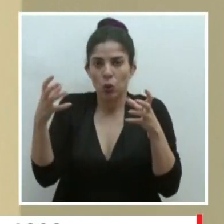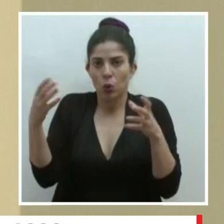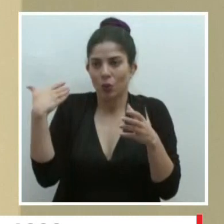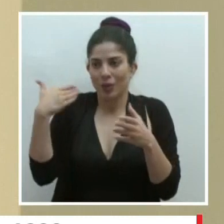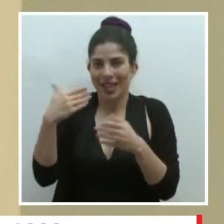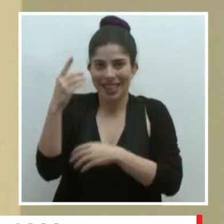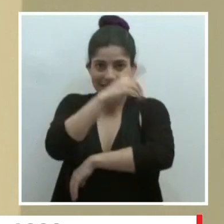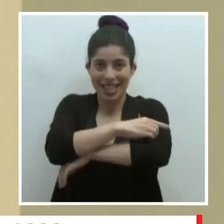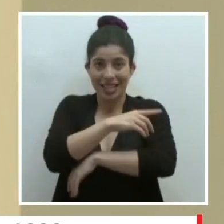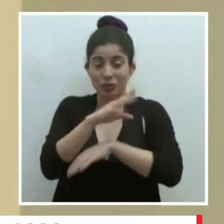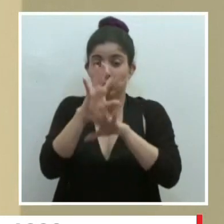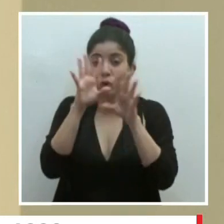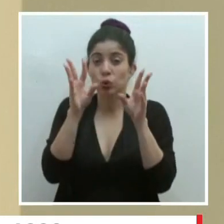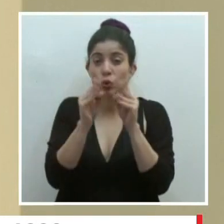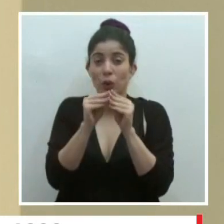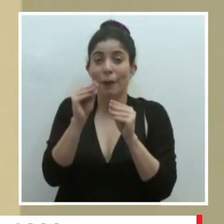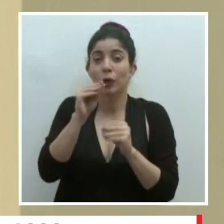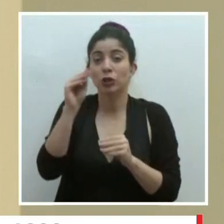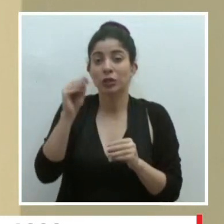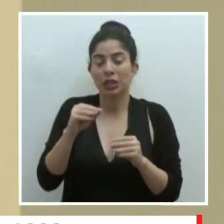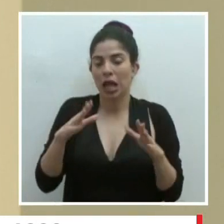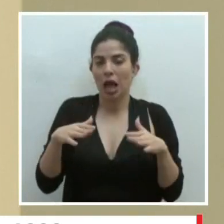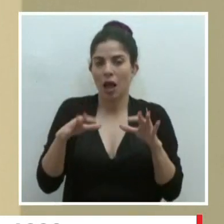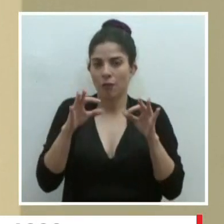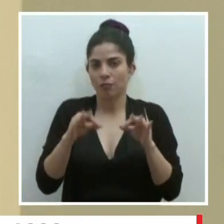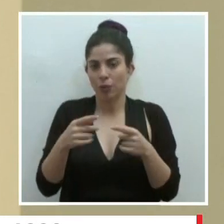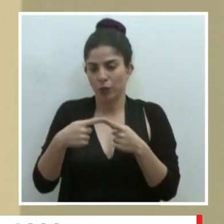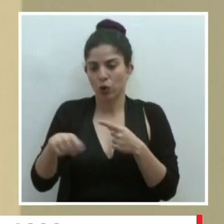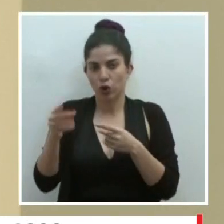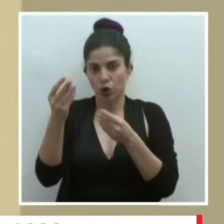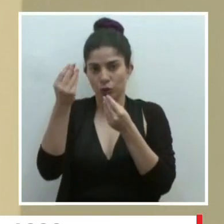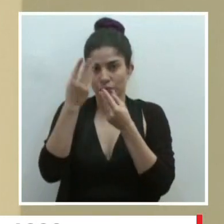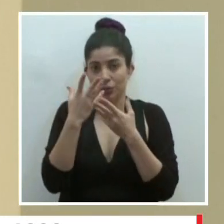últimos días. El porcentaje total está justamente por determinarse, pero